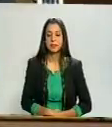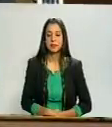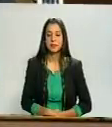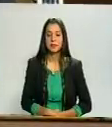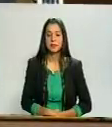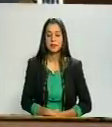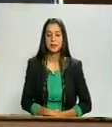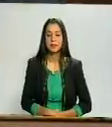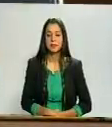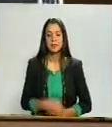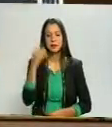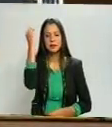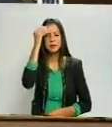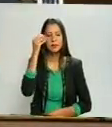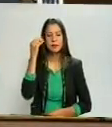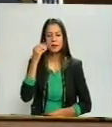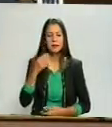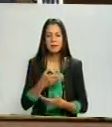En consideración,